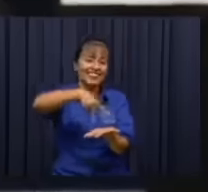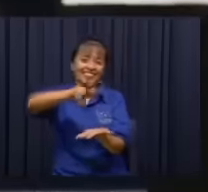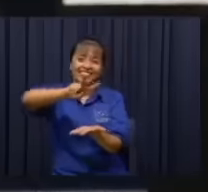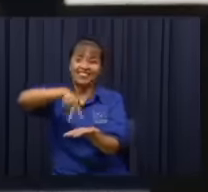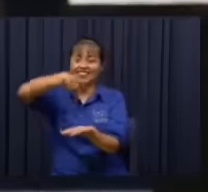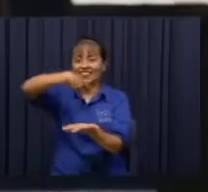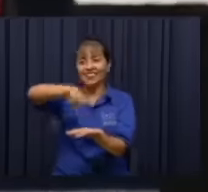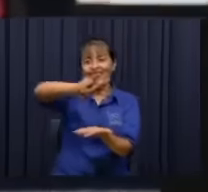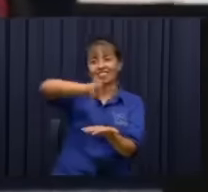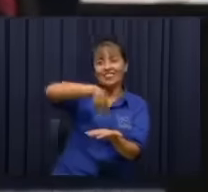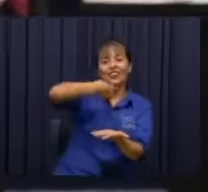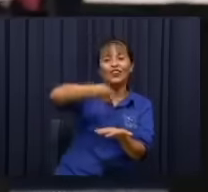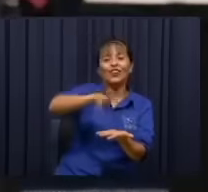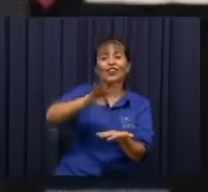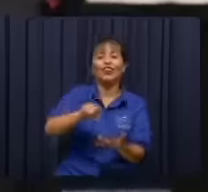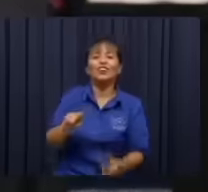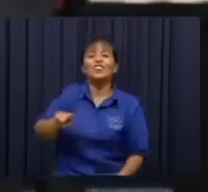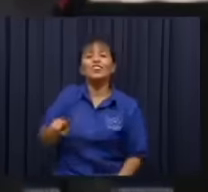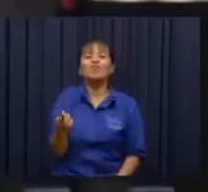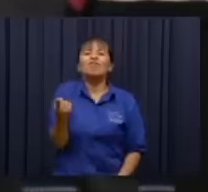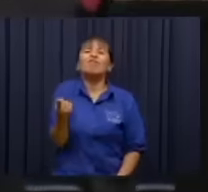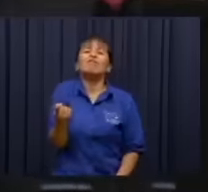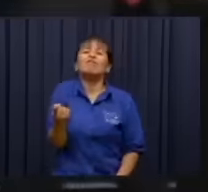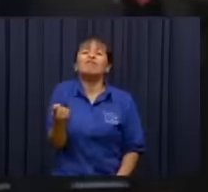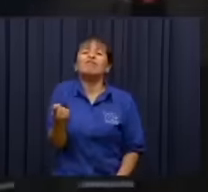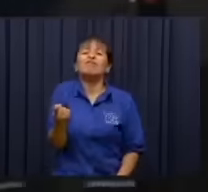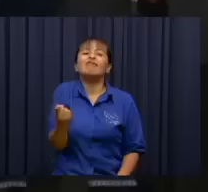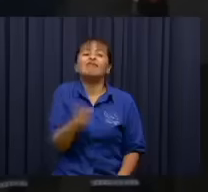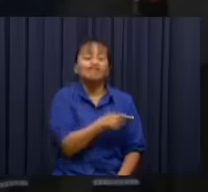Danzaría en tu casa, Señor.